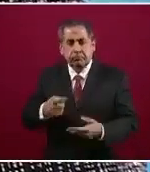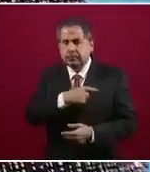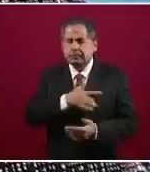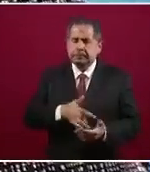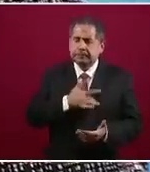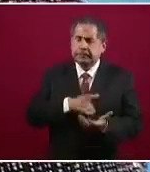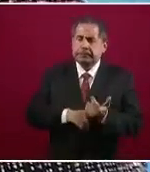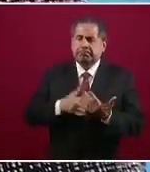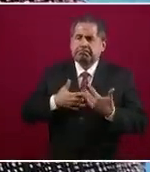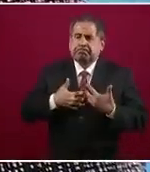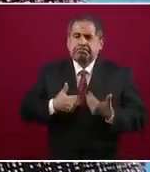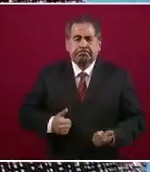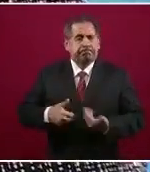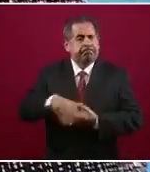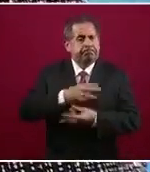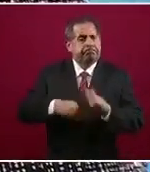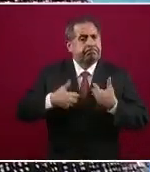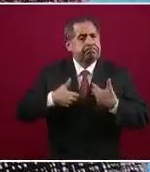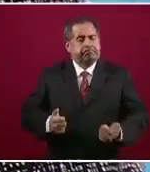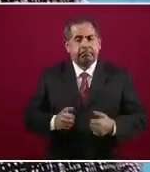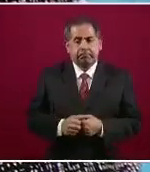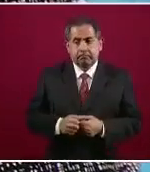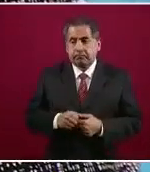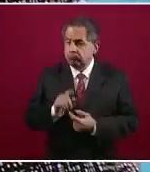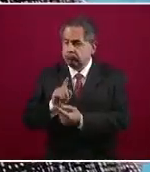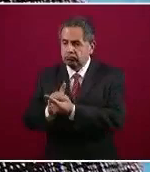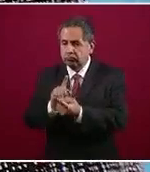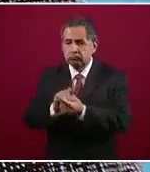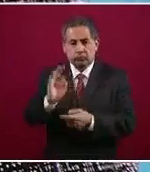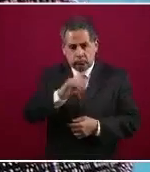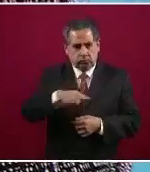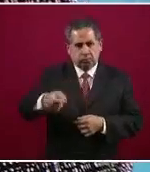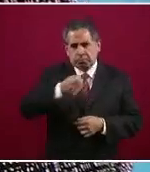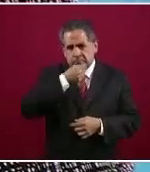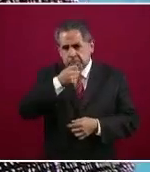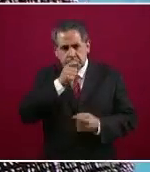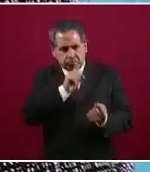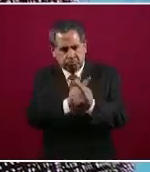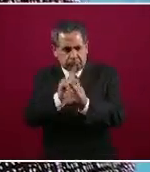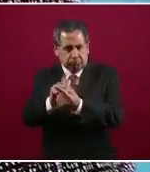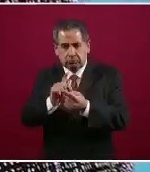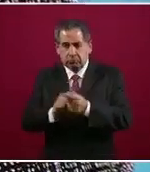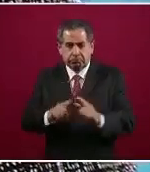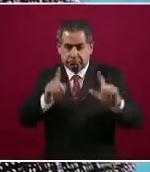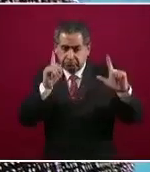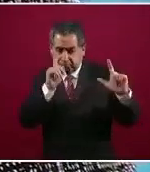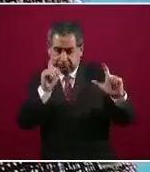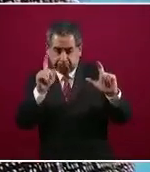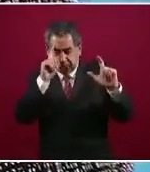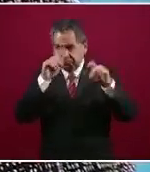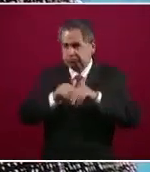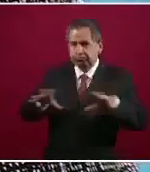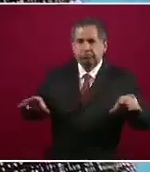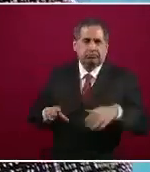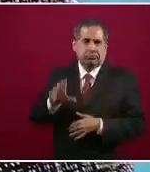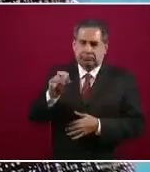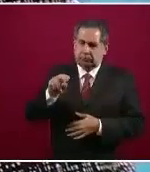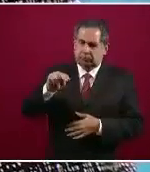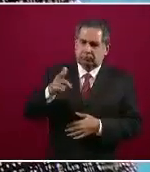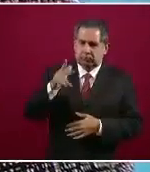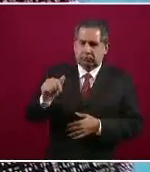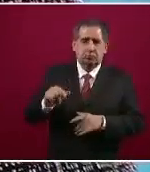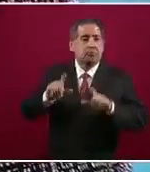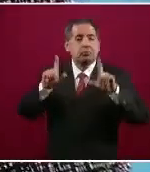humano. Y cuando tengan la oportunidad, ustedes que son reporteros, por favor tómenles una foto, rara vez salen en las